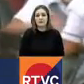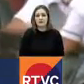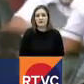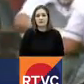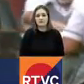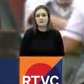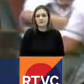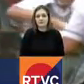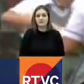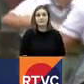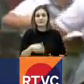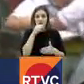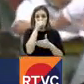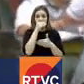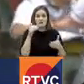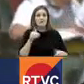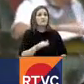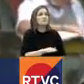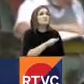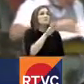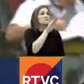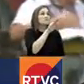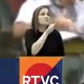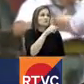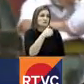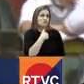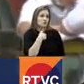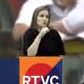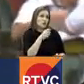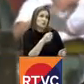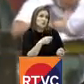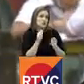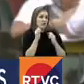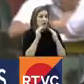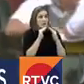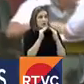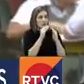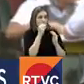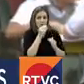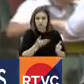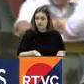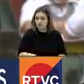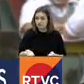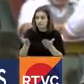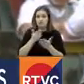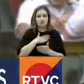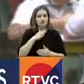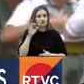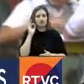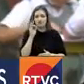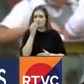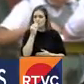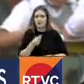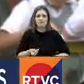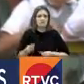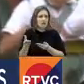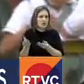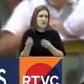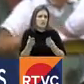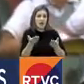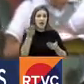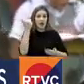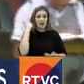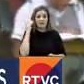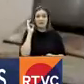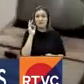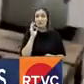iban y me decían a mí, señor, lo que quede me lo llevo, y sí se lo llevaban. Yo se los empacaba, si quedaba cucayo, si quedaba algo se lo llevaban, porque esa era la comida